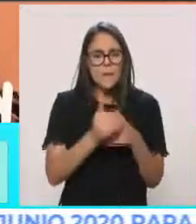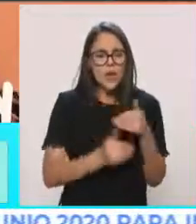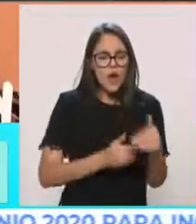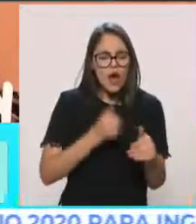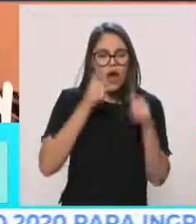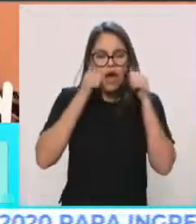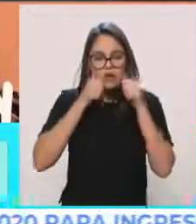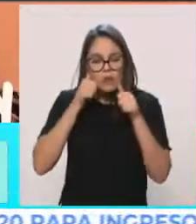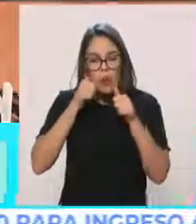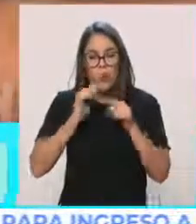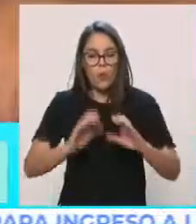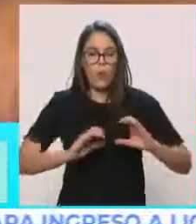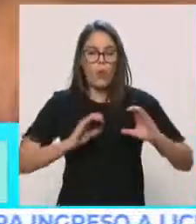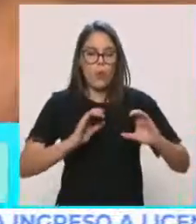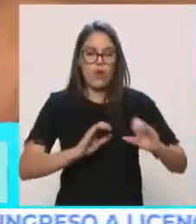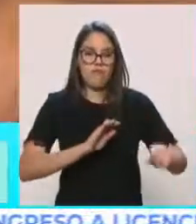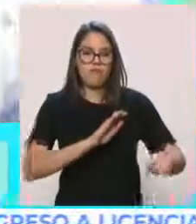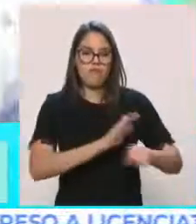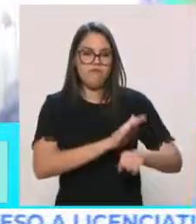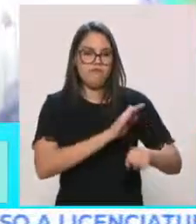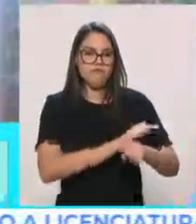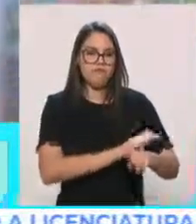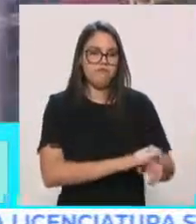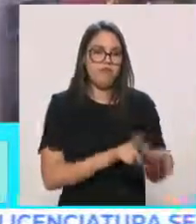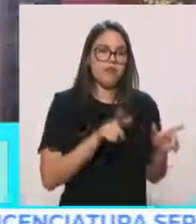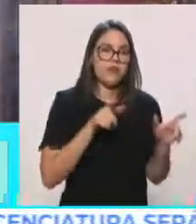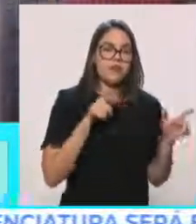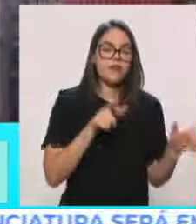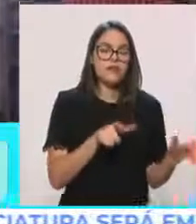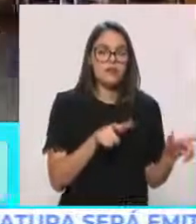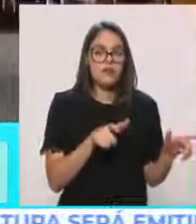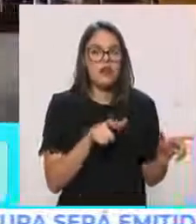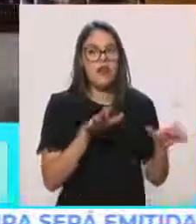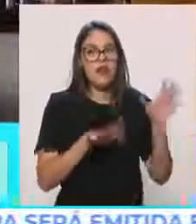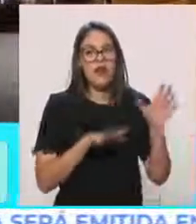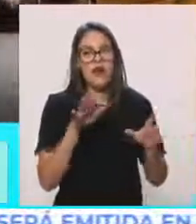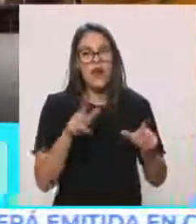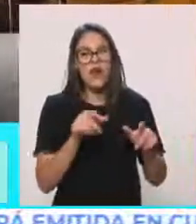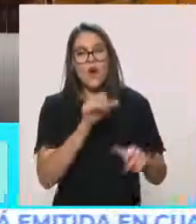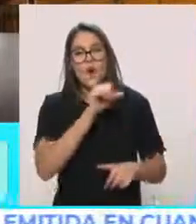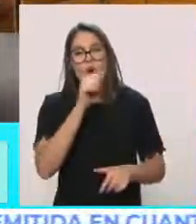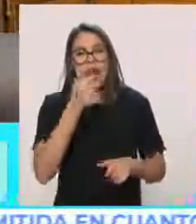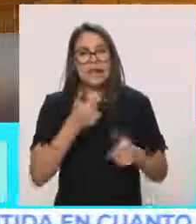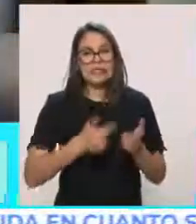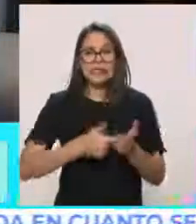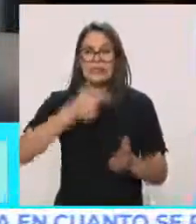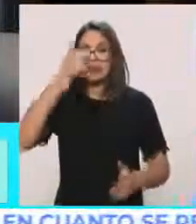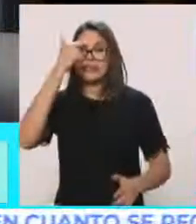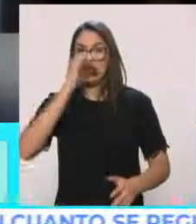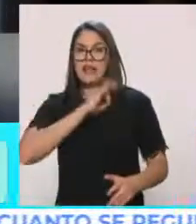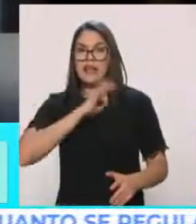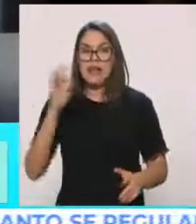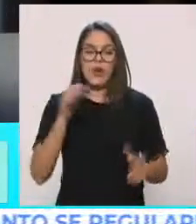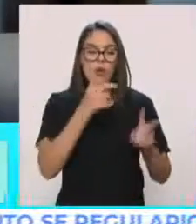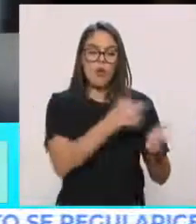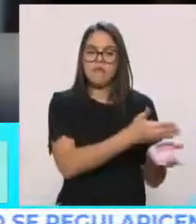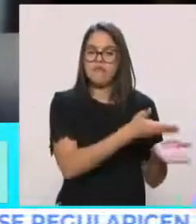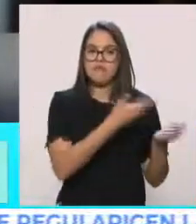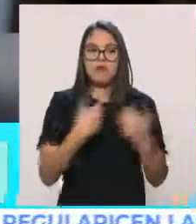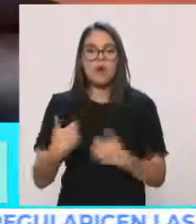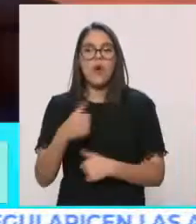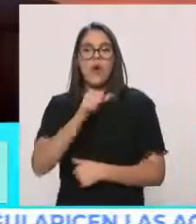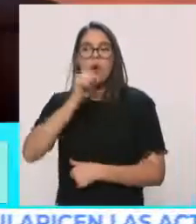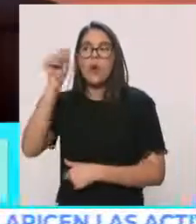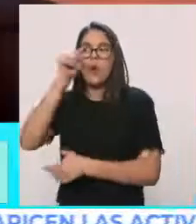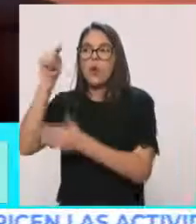de protección, inclusive de las medidas de protección específicas que pueden llegar en casos muy críticos al tema de refugio o albergue para